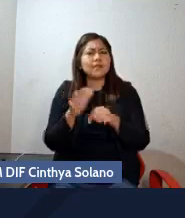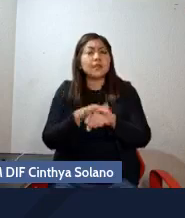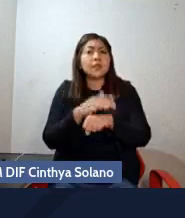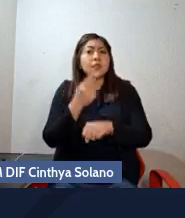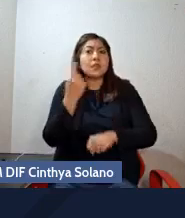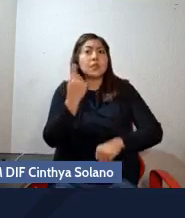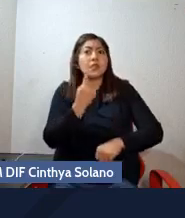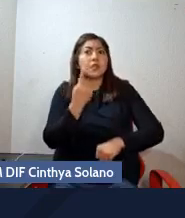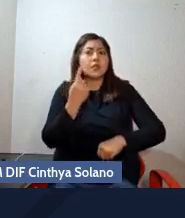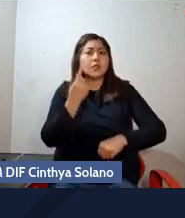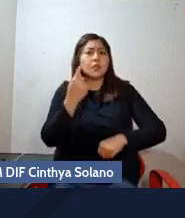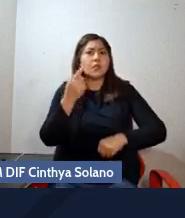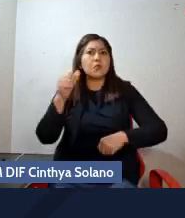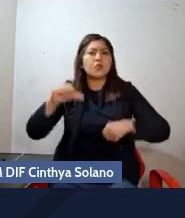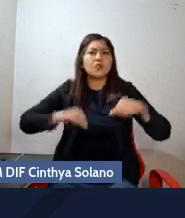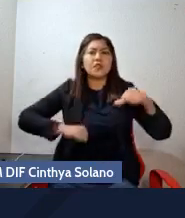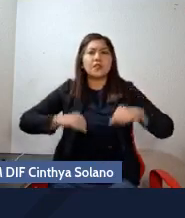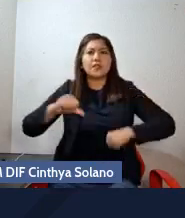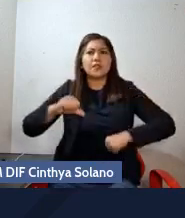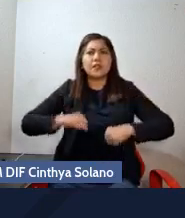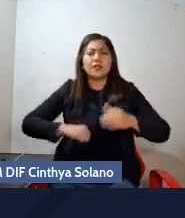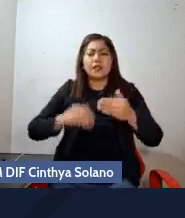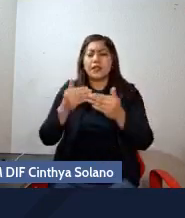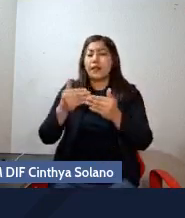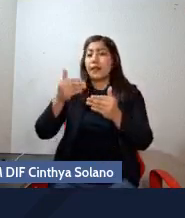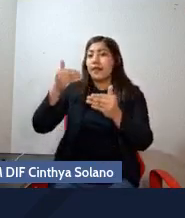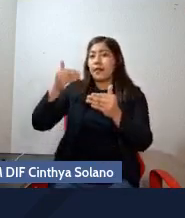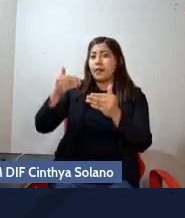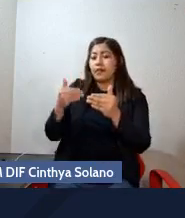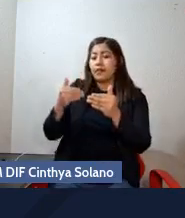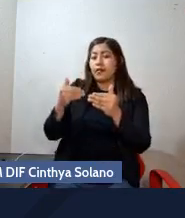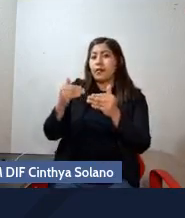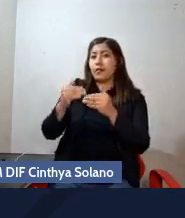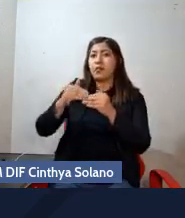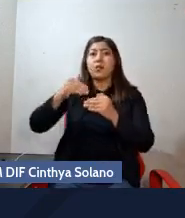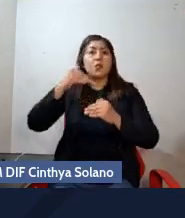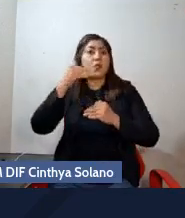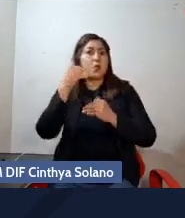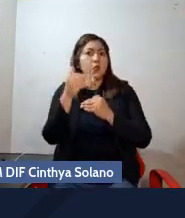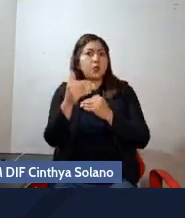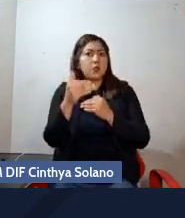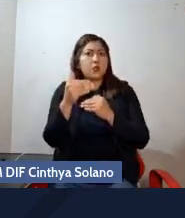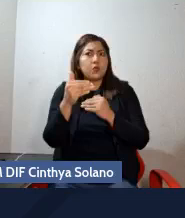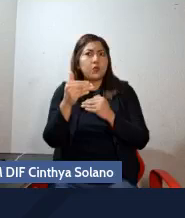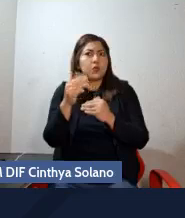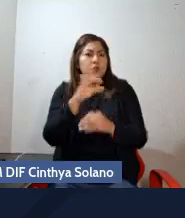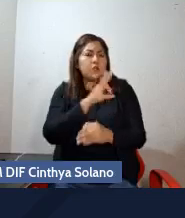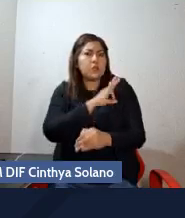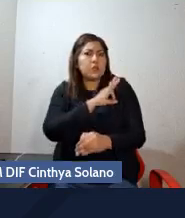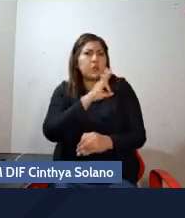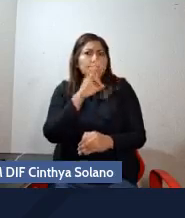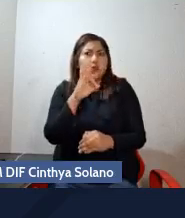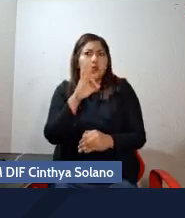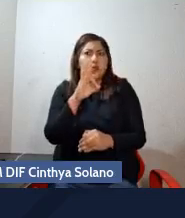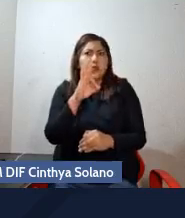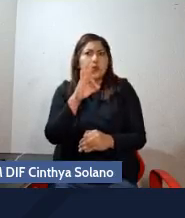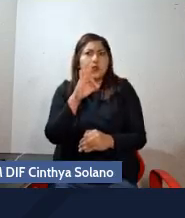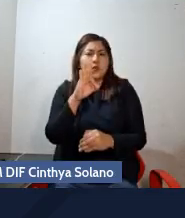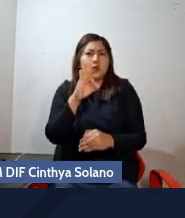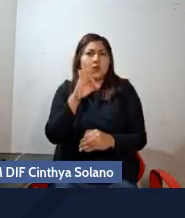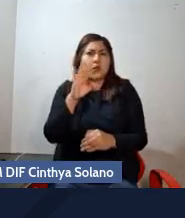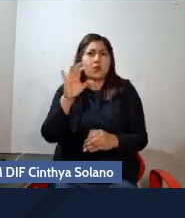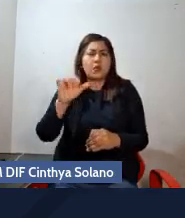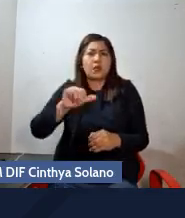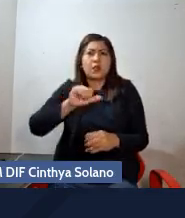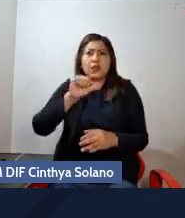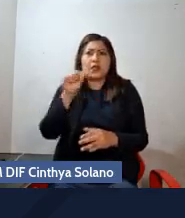antes de jornada electoral o después de jornada electoral, podrían caer en otro delito, posiblemente,